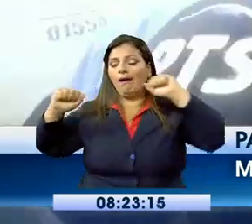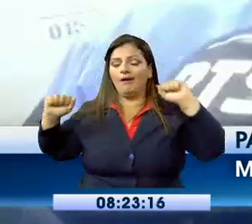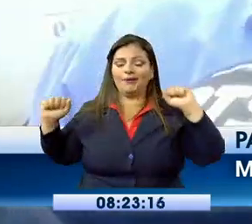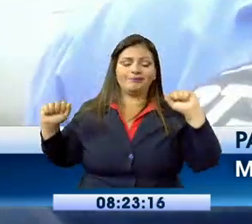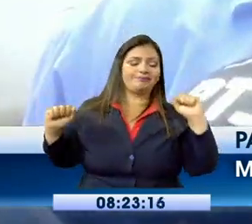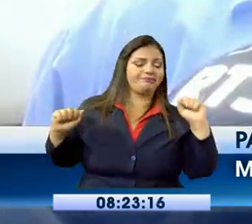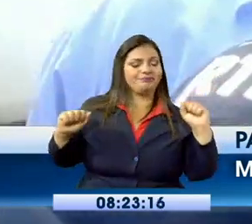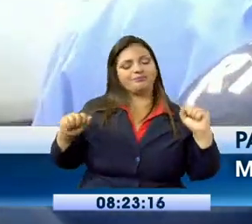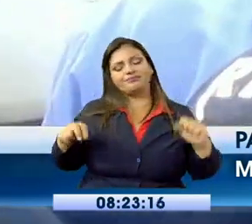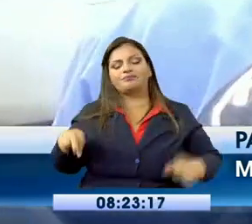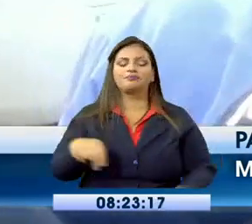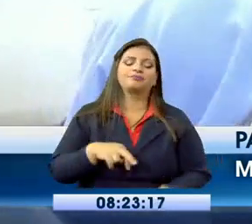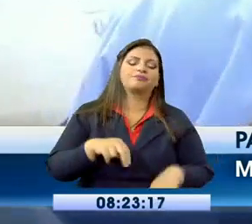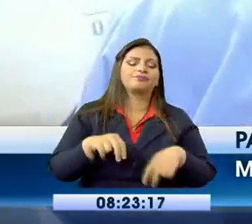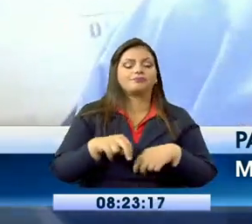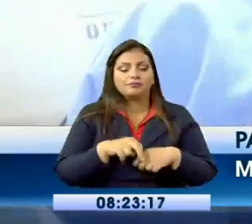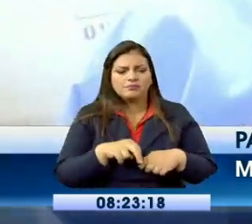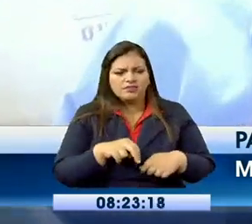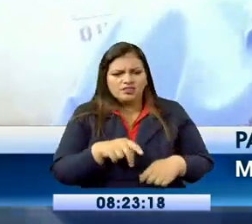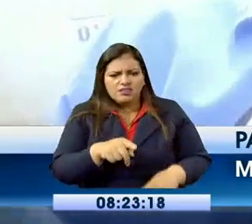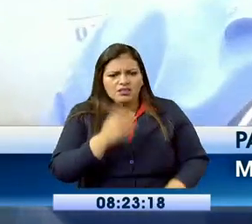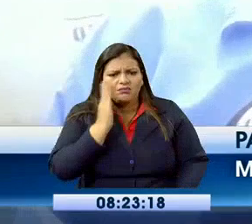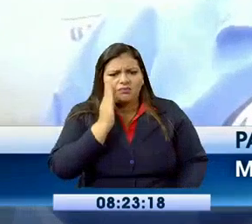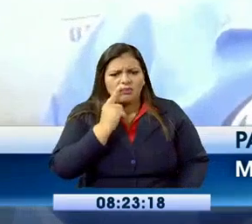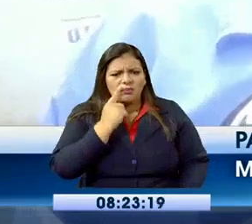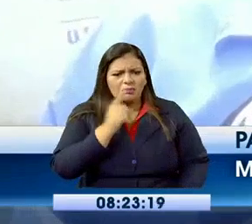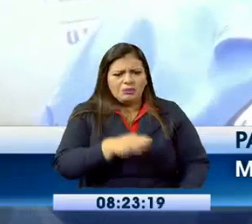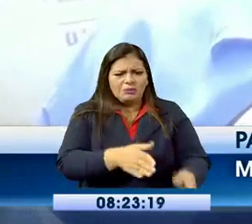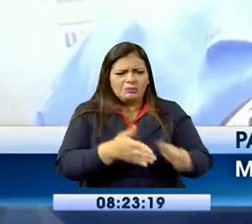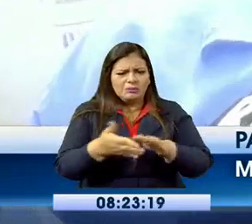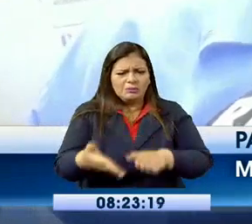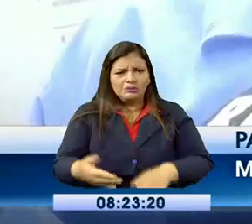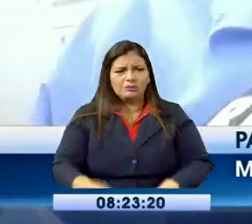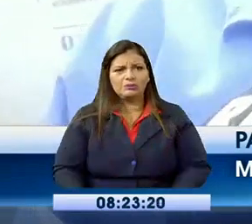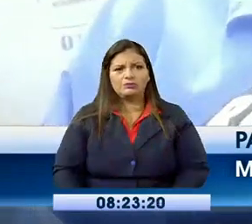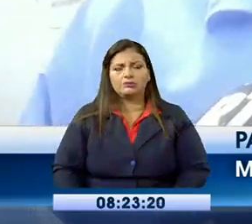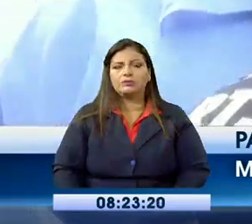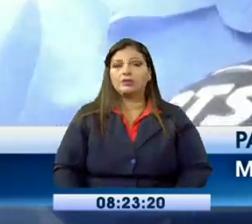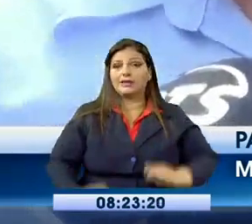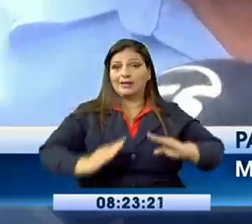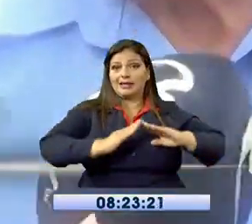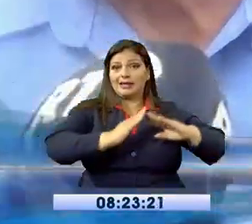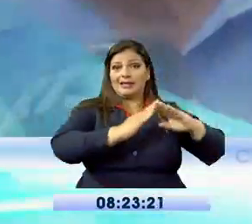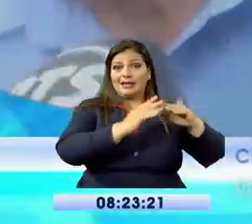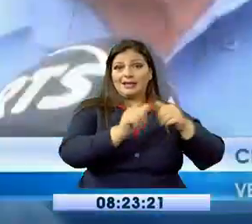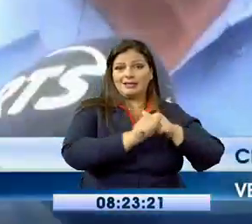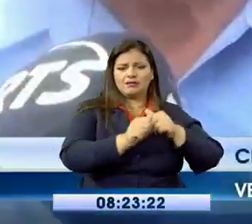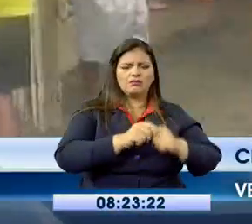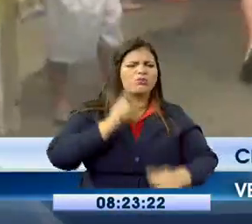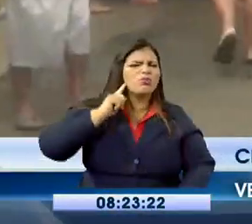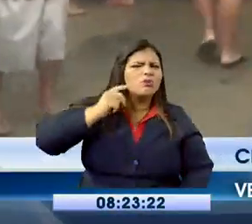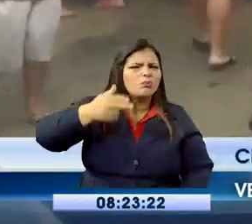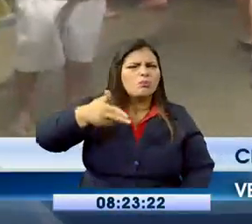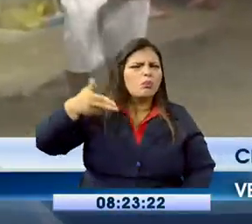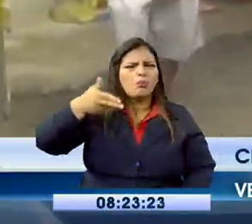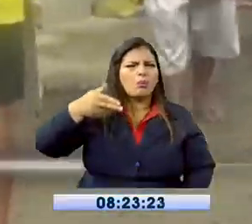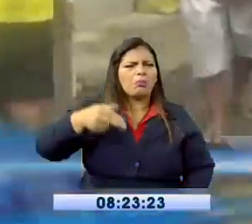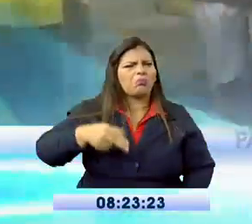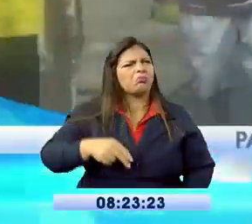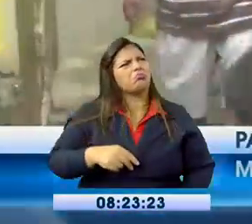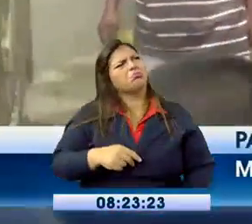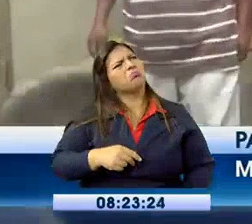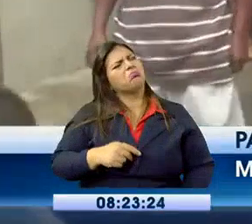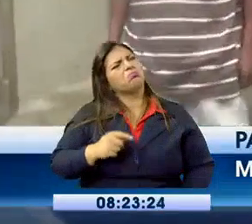detonaciones. Es lógico que se escuche, pero todo, digo yo, es una camareta. De ahí para allá, ¿qué se puede saber lo que ocurre? El hecho